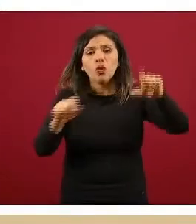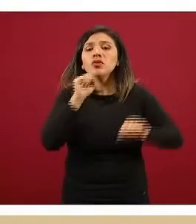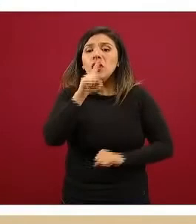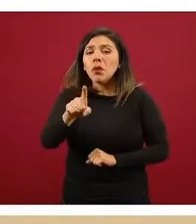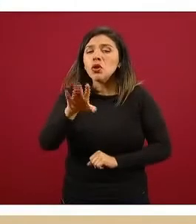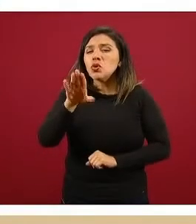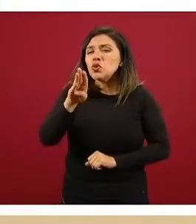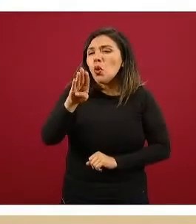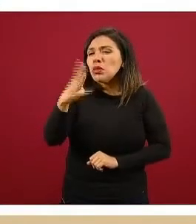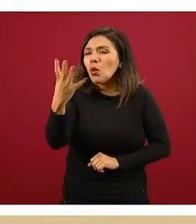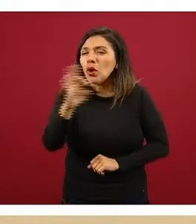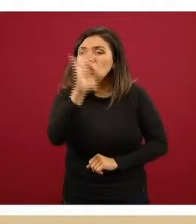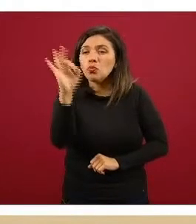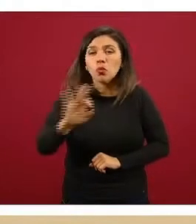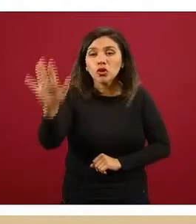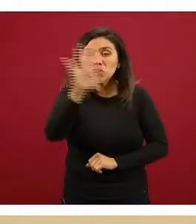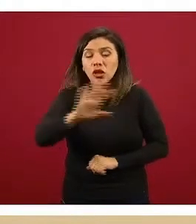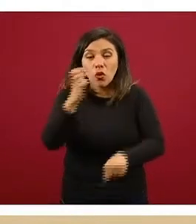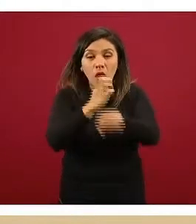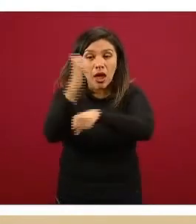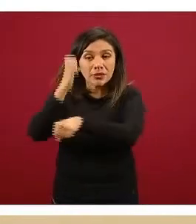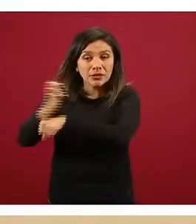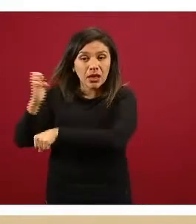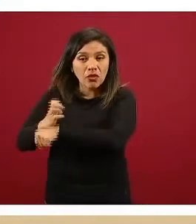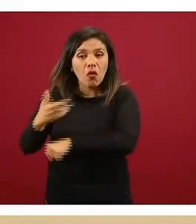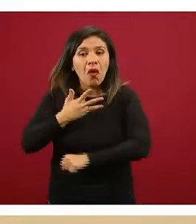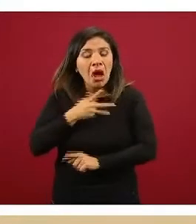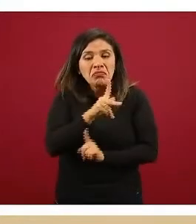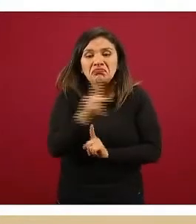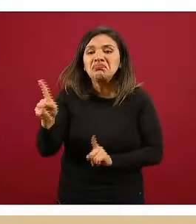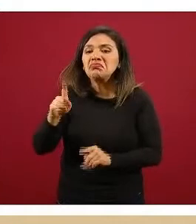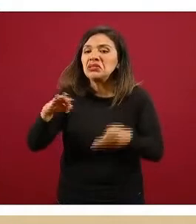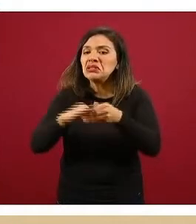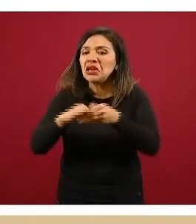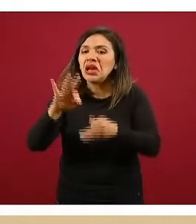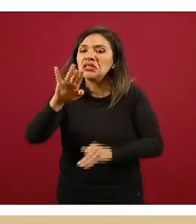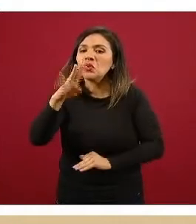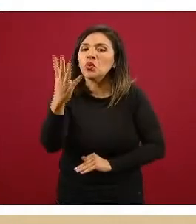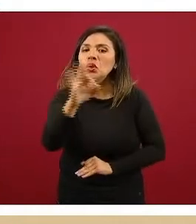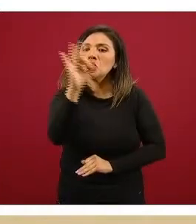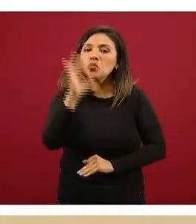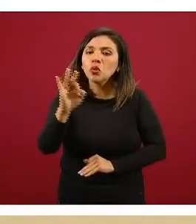el 94% de las entidades federativas tiene